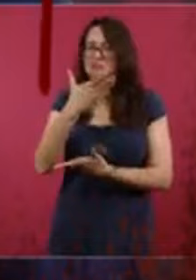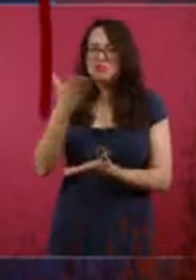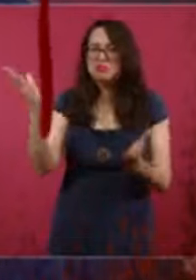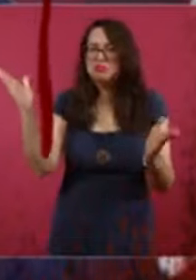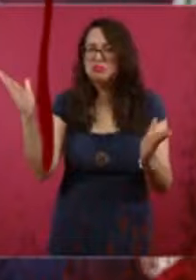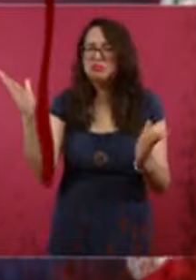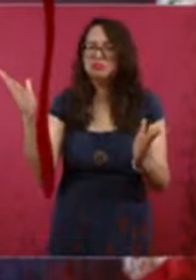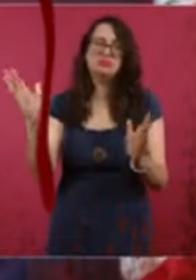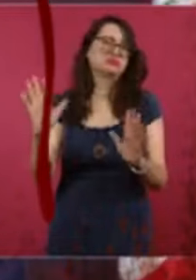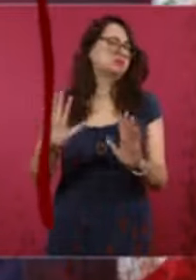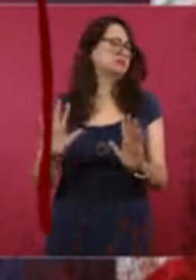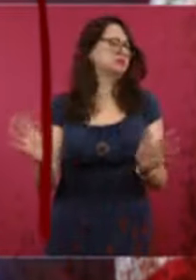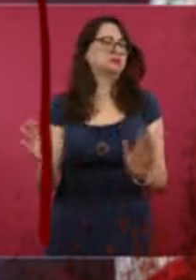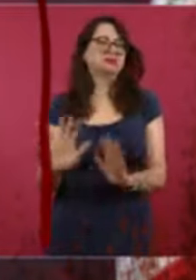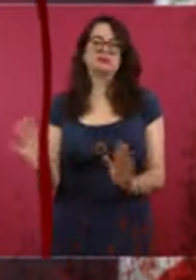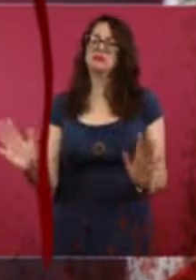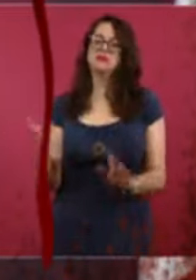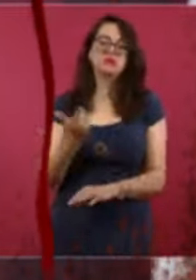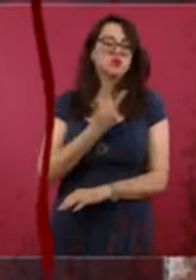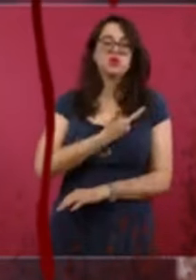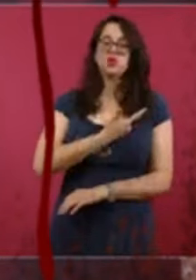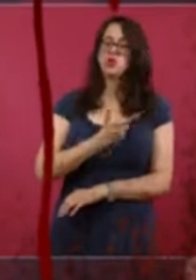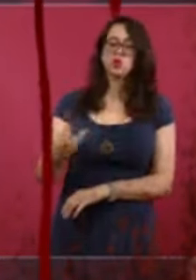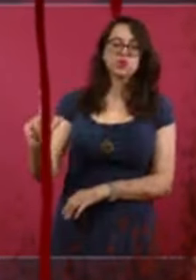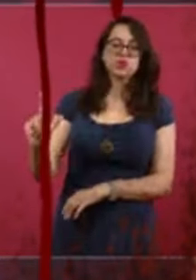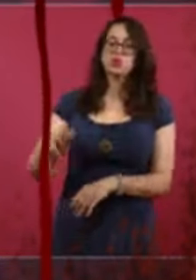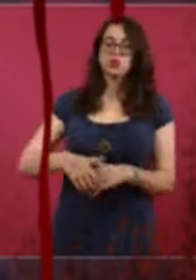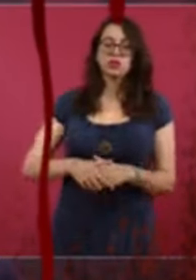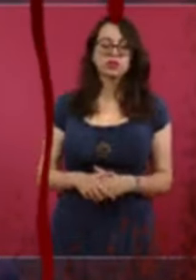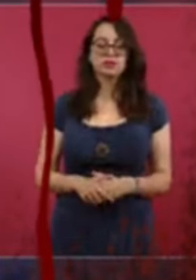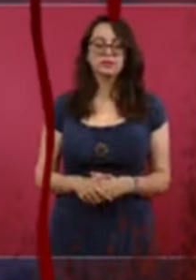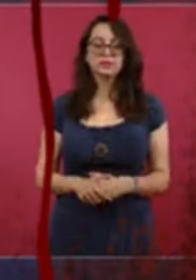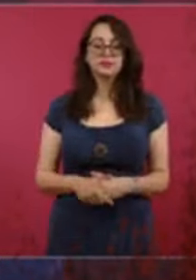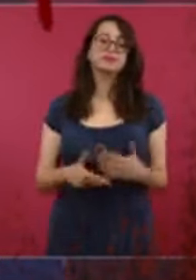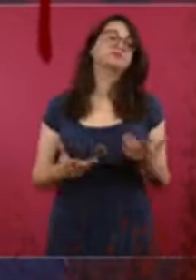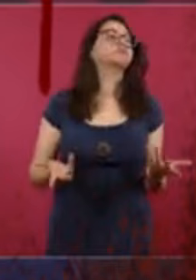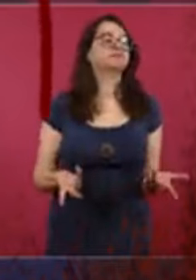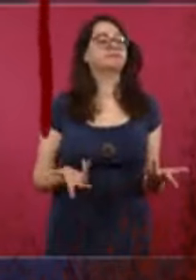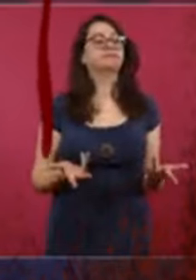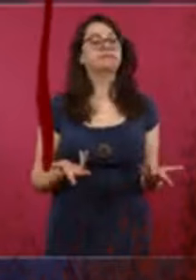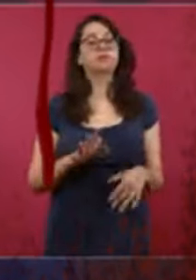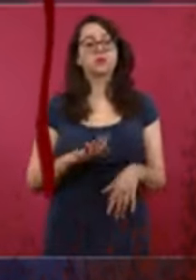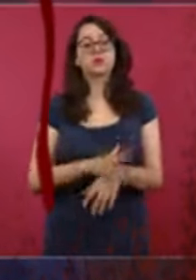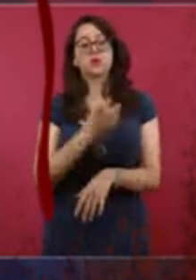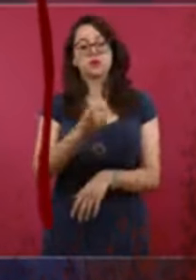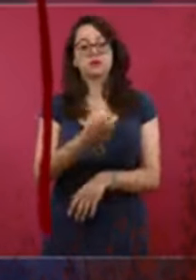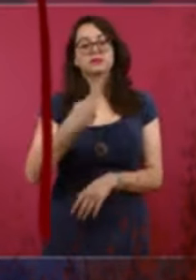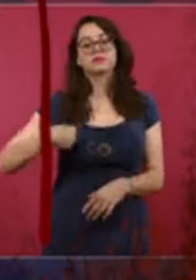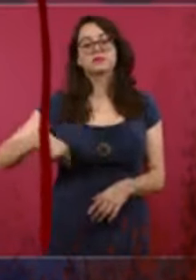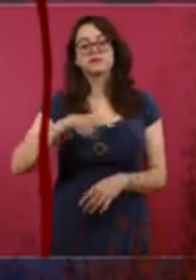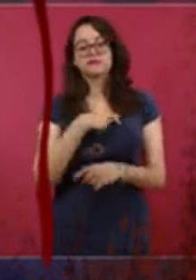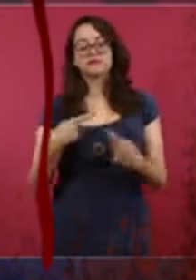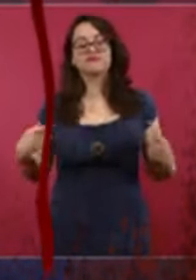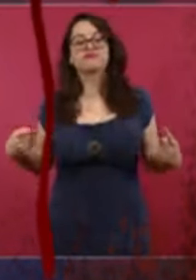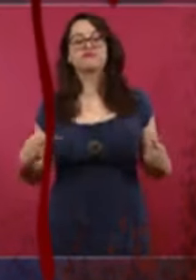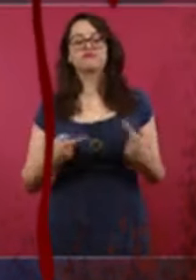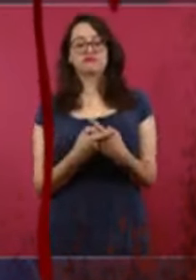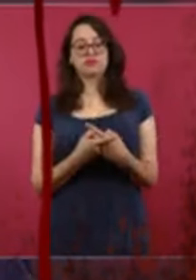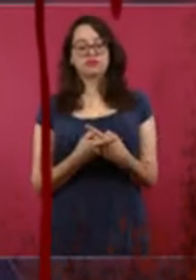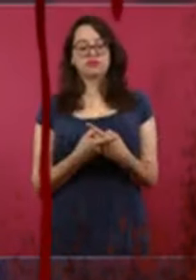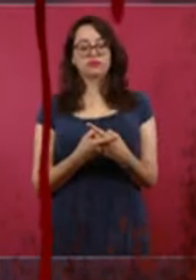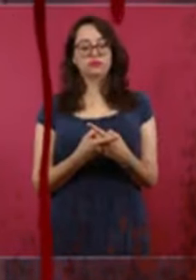comprándoles y vigila los contratos. Cuando ya tengas dónde comprar los medicamentos para no darle contratos a estas empresas,